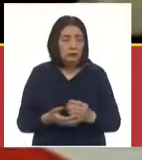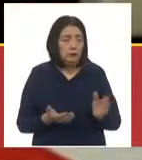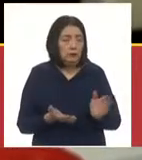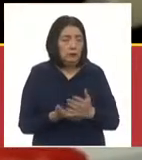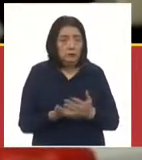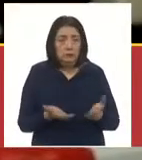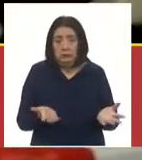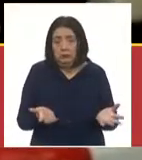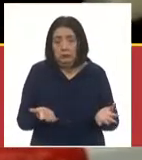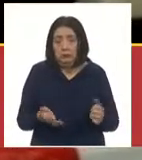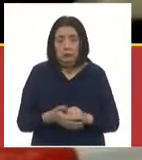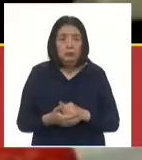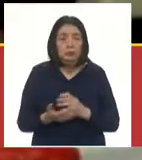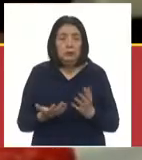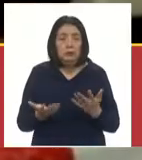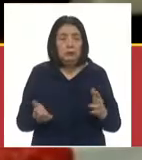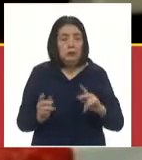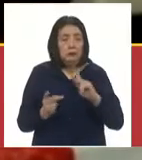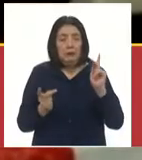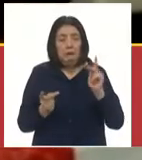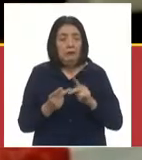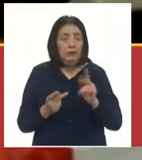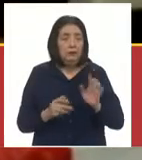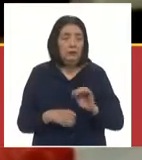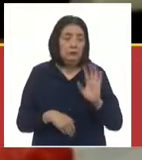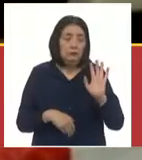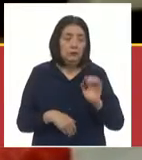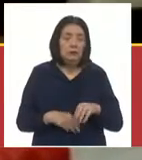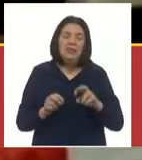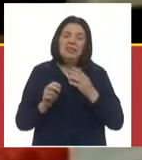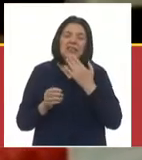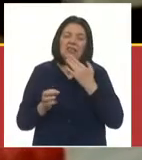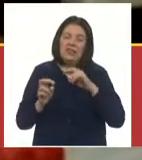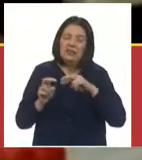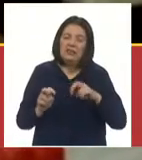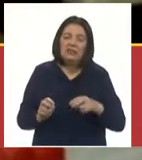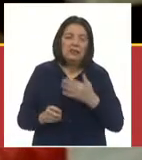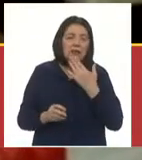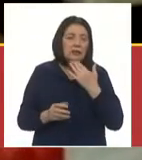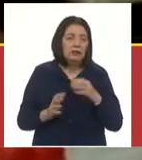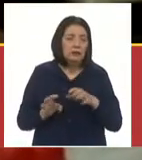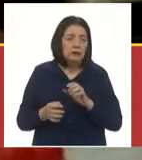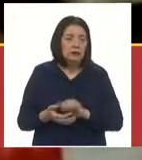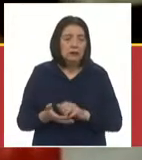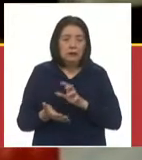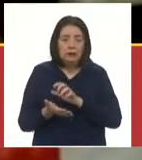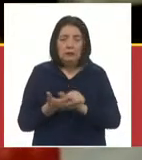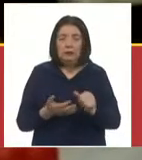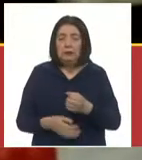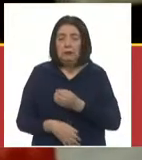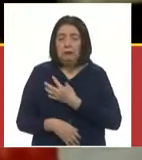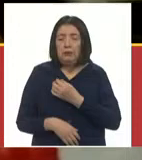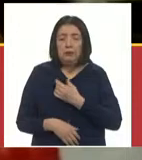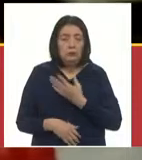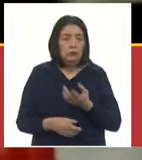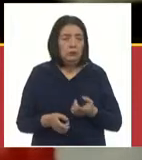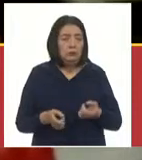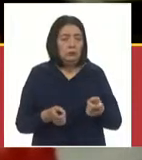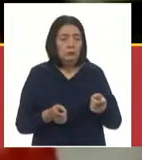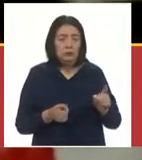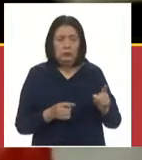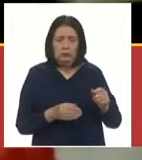hay crimen perfecto, aparece que la pericia ha sido hecha en el mes de mayo, mientras que